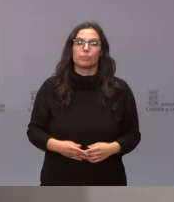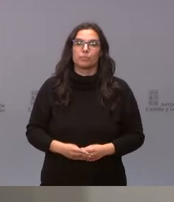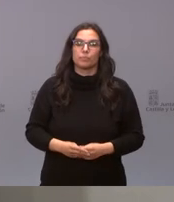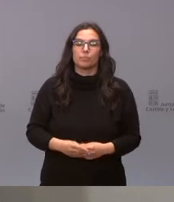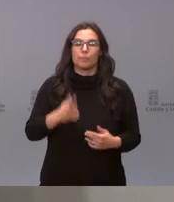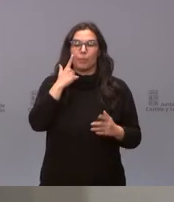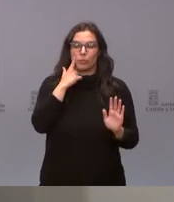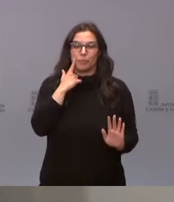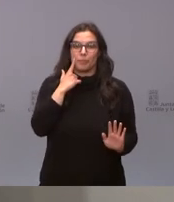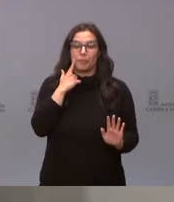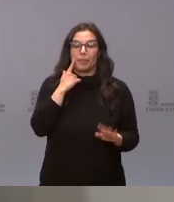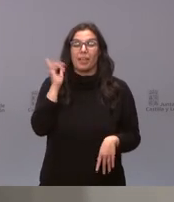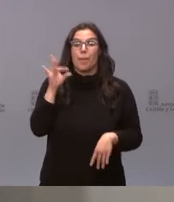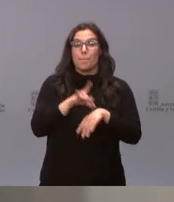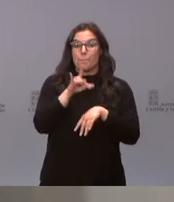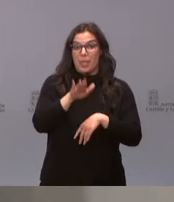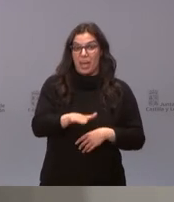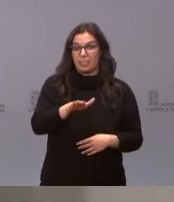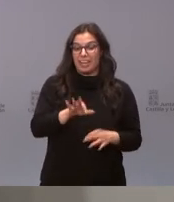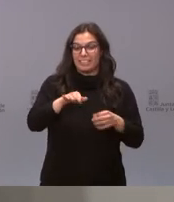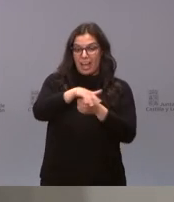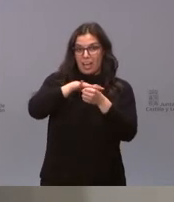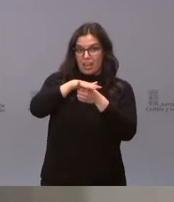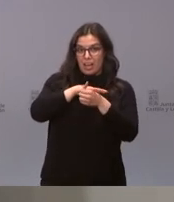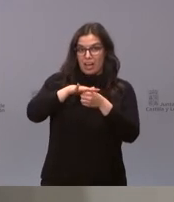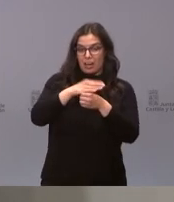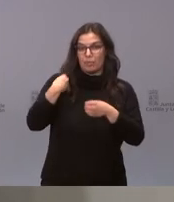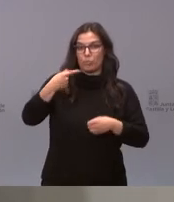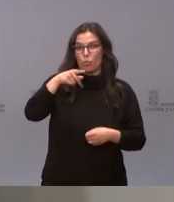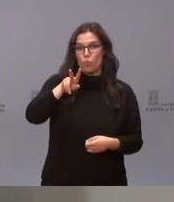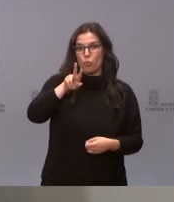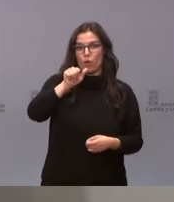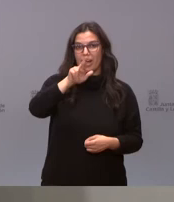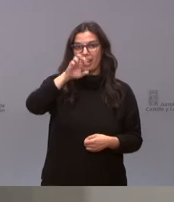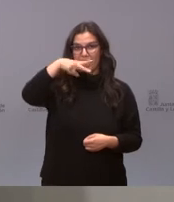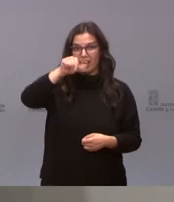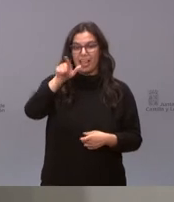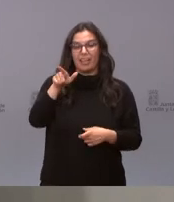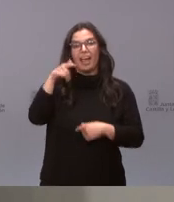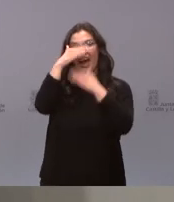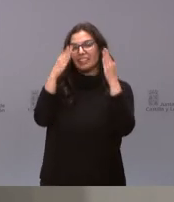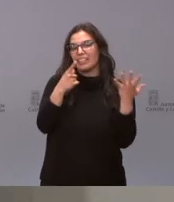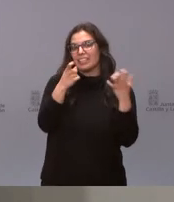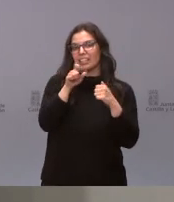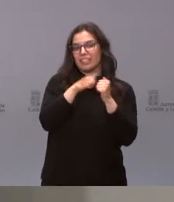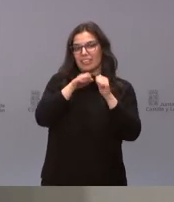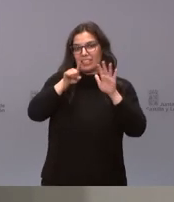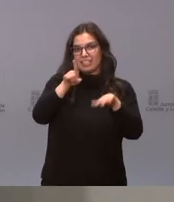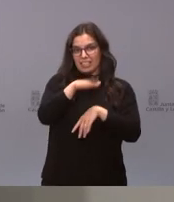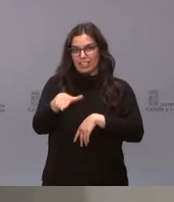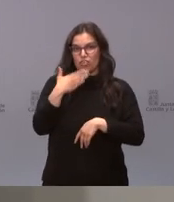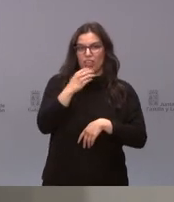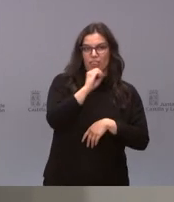a ver el pediatra del área de la zona de guareña tiene 626 tarjetas de los 0 a los